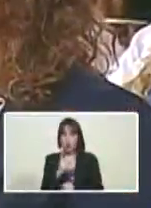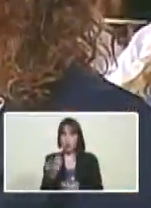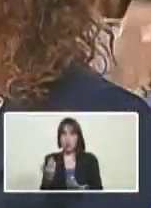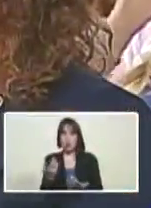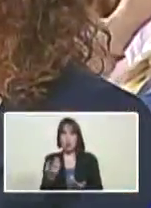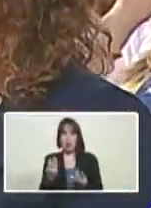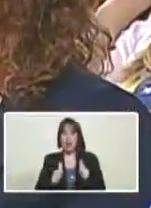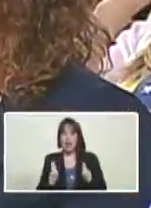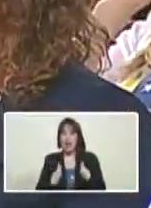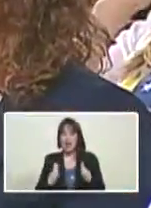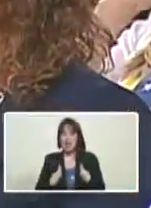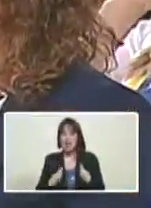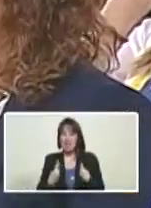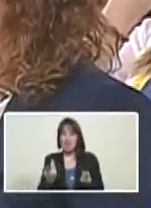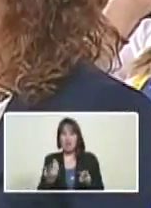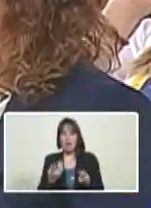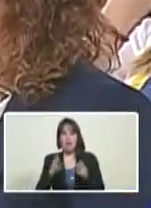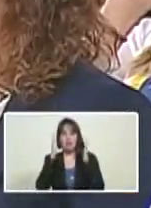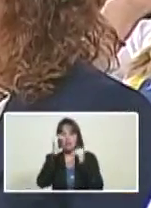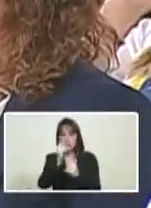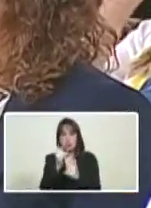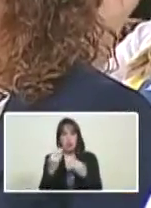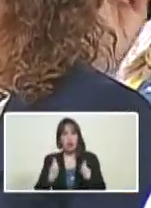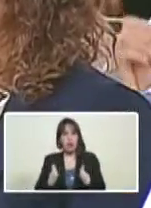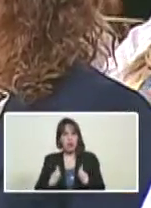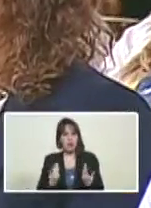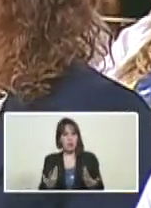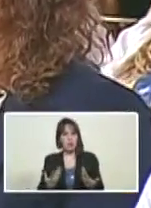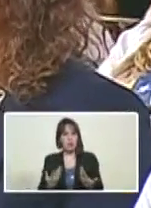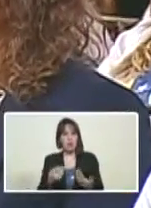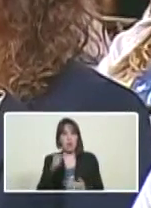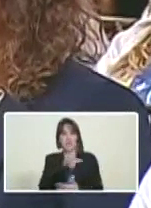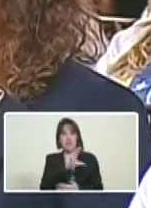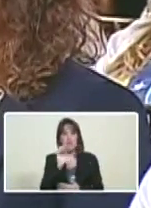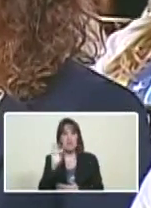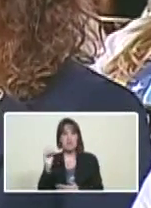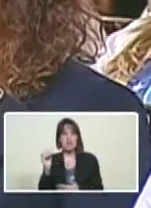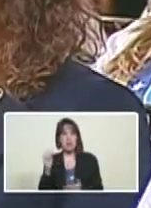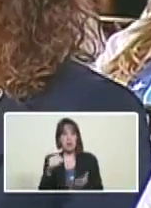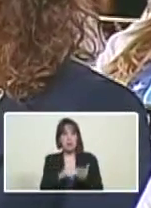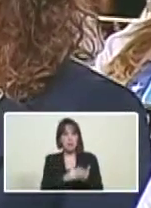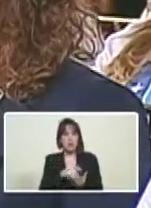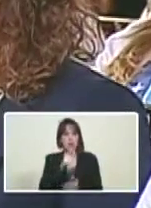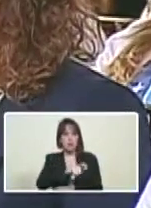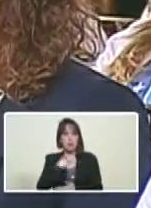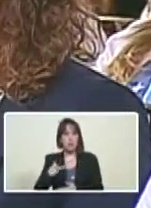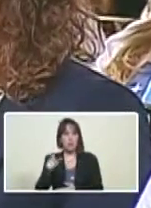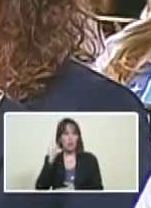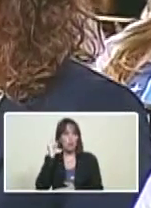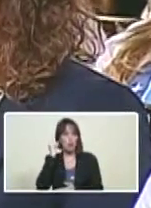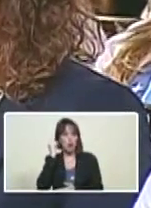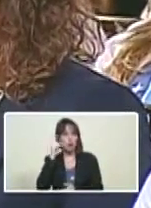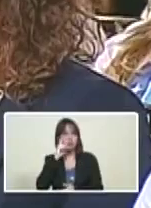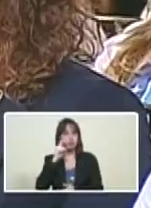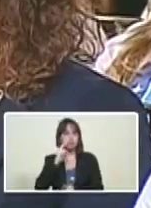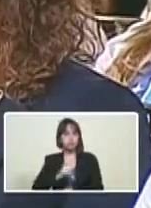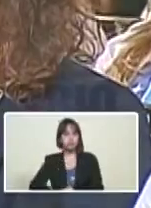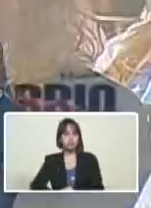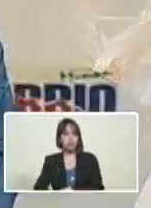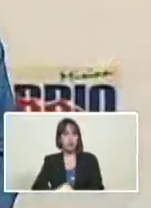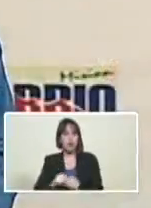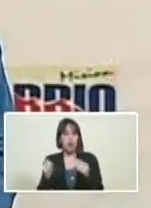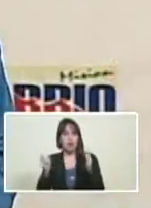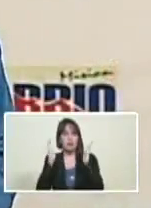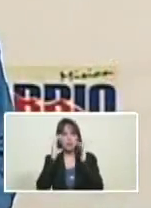Es la vida. Atender a las 500.000 barrigonas que tenemos en el país. Atenderlas en la